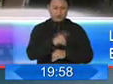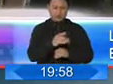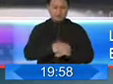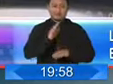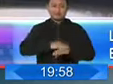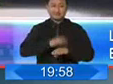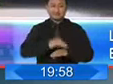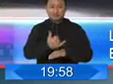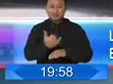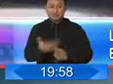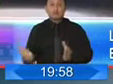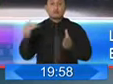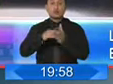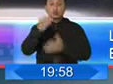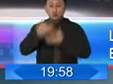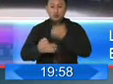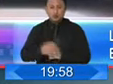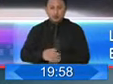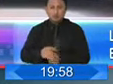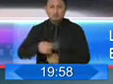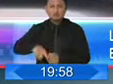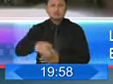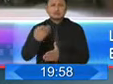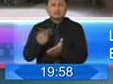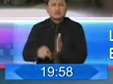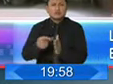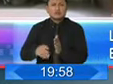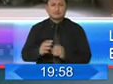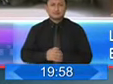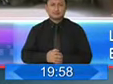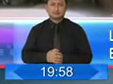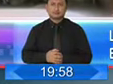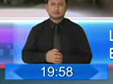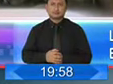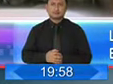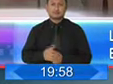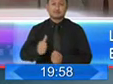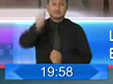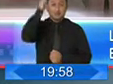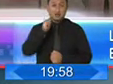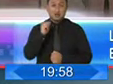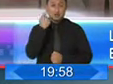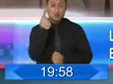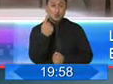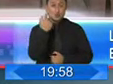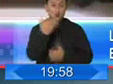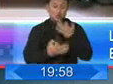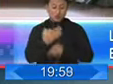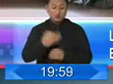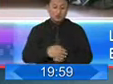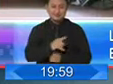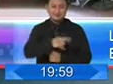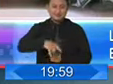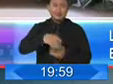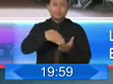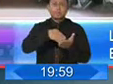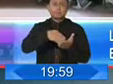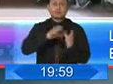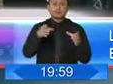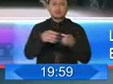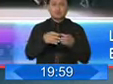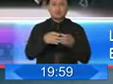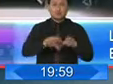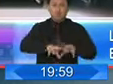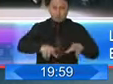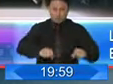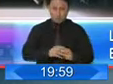tienen otros juicios. ¿Cuáles son esas causas? Así es, ayer fue solamente una de las causas que se ha cedido contra estos miembros de la Comisión